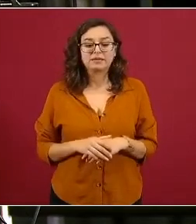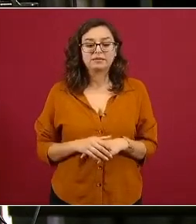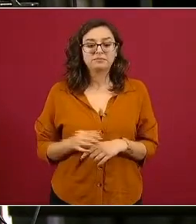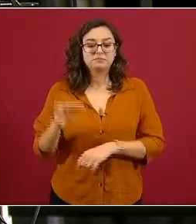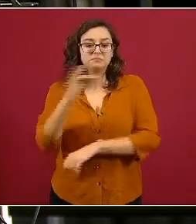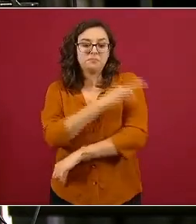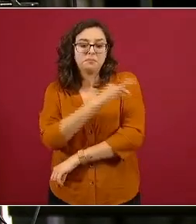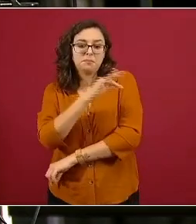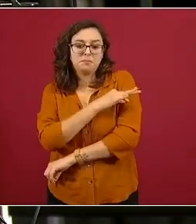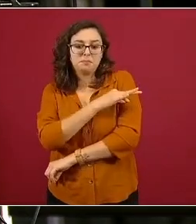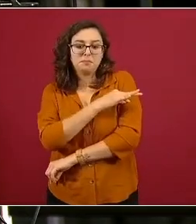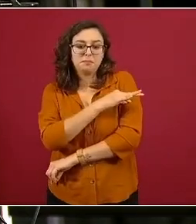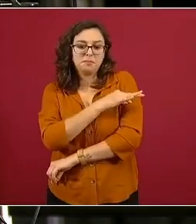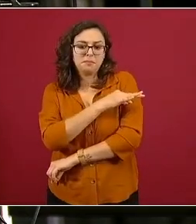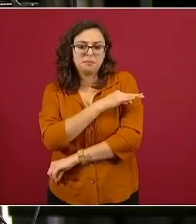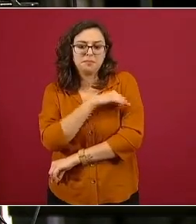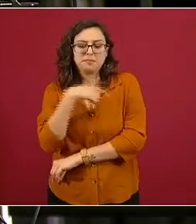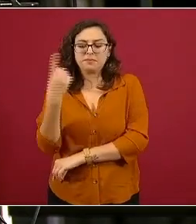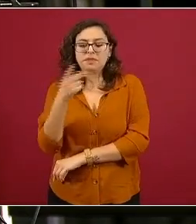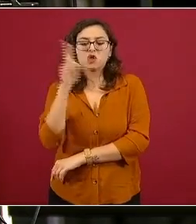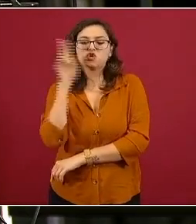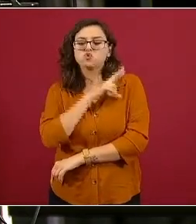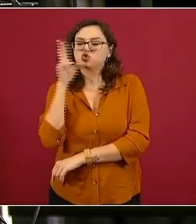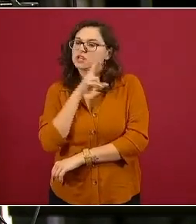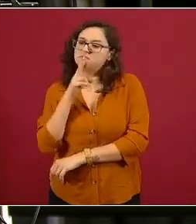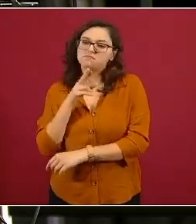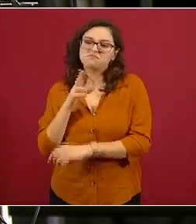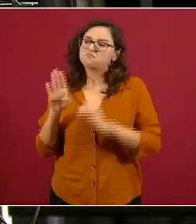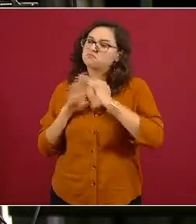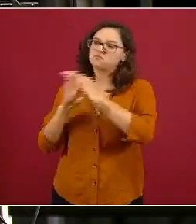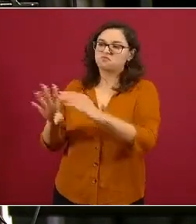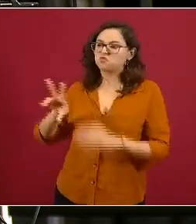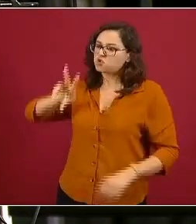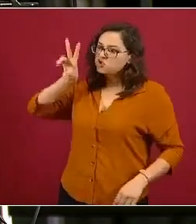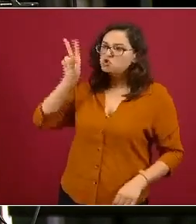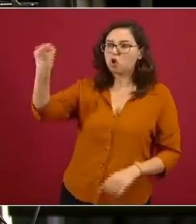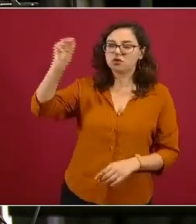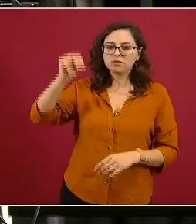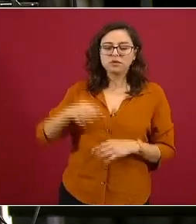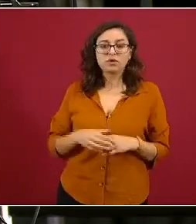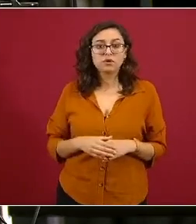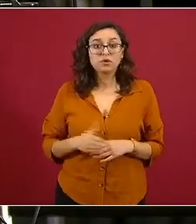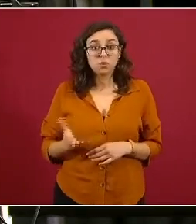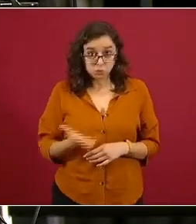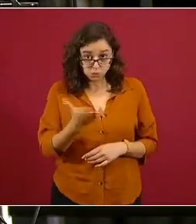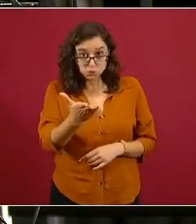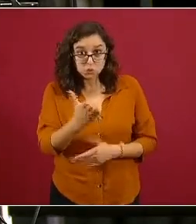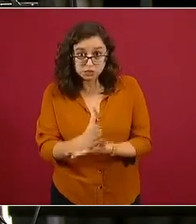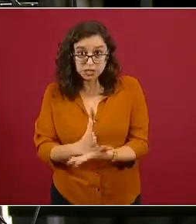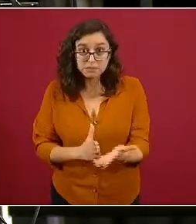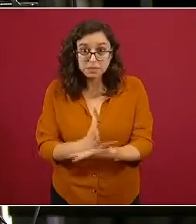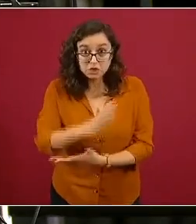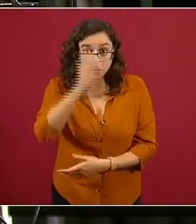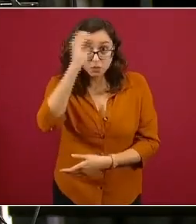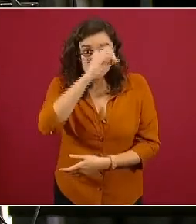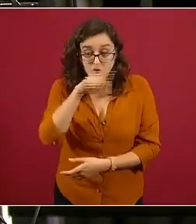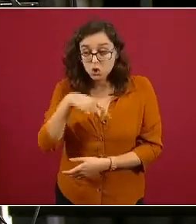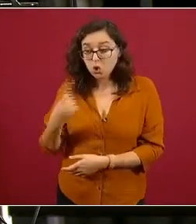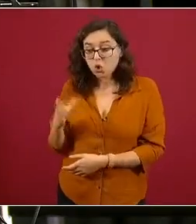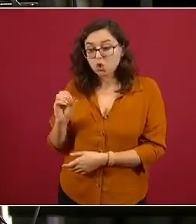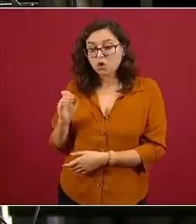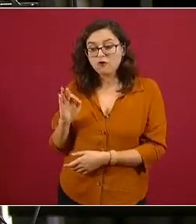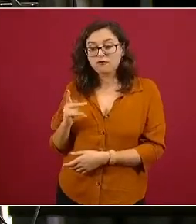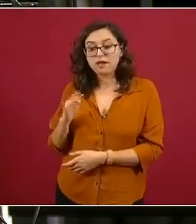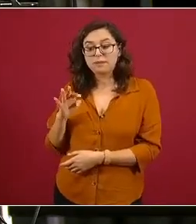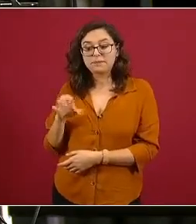no a la vacuna de Sputnik 5. No sé si tenga que ver con su injerencia o yo entendería que es COFEPRIS, pero como ahora usted